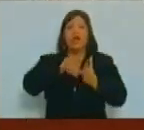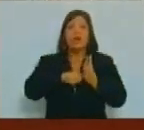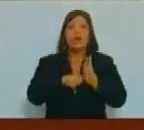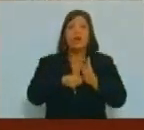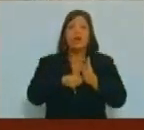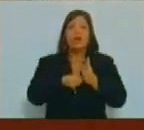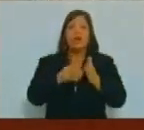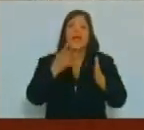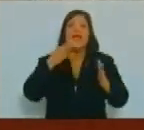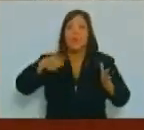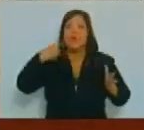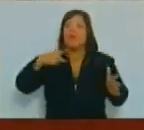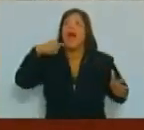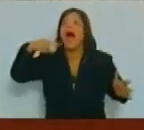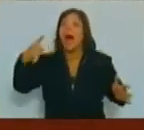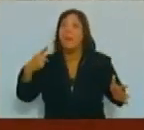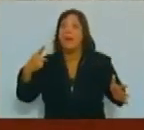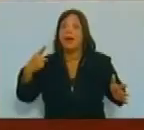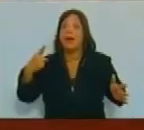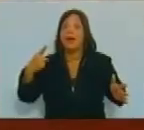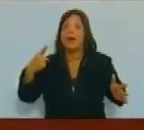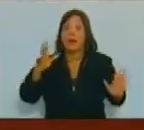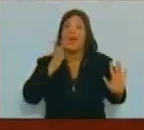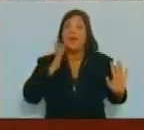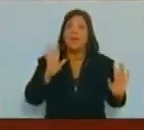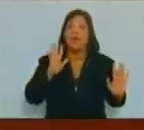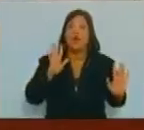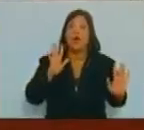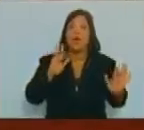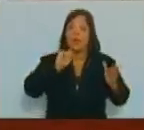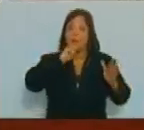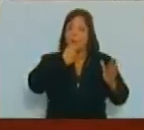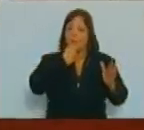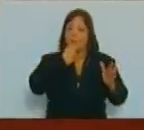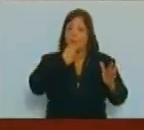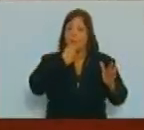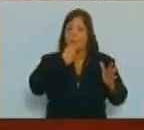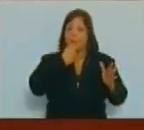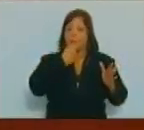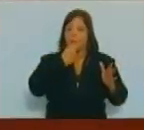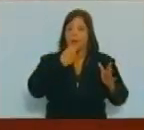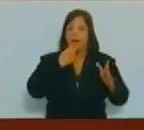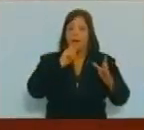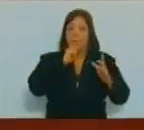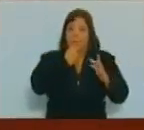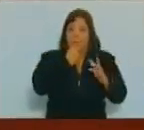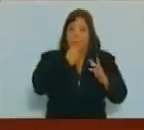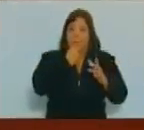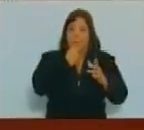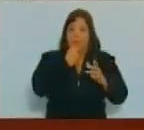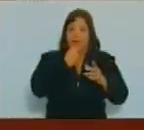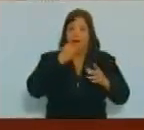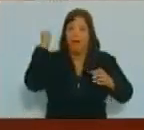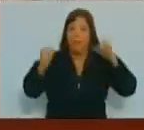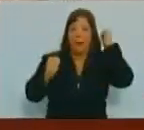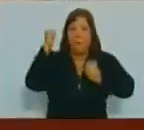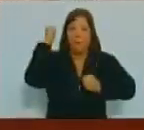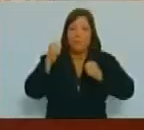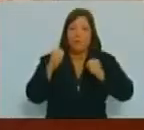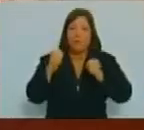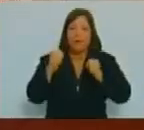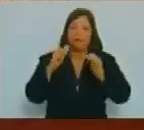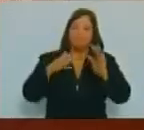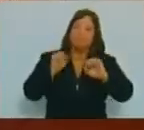si ella hubiera hablado ella tal vez hubiera evitado que le hubieran dicho ese error